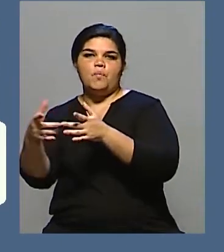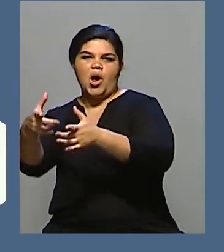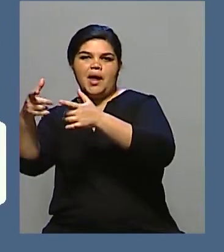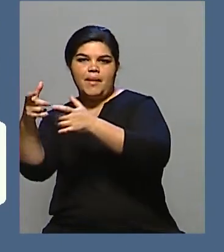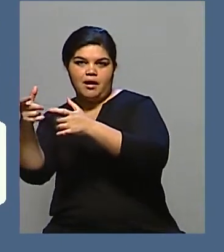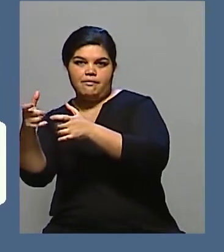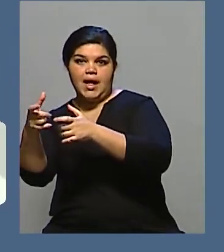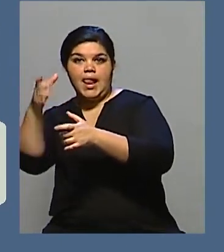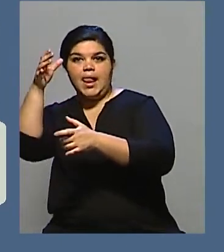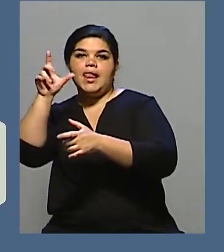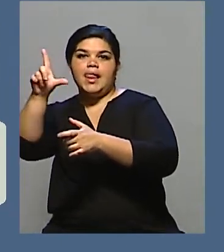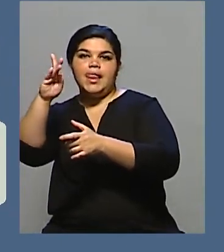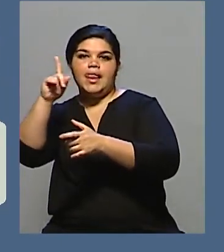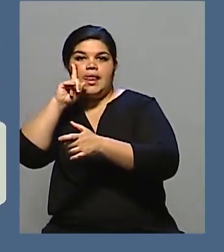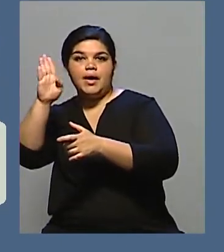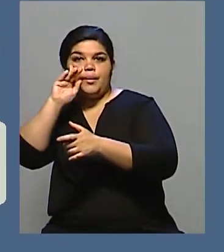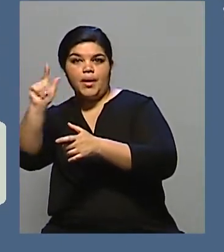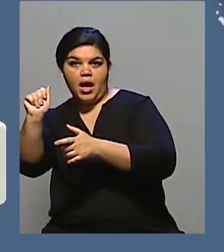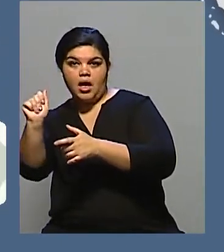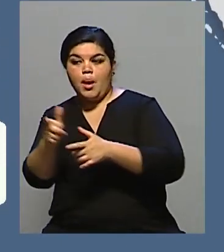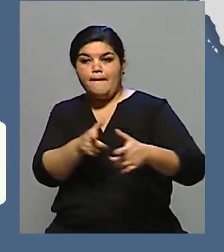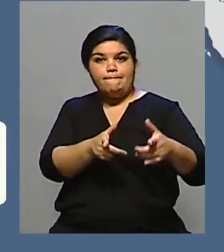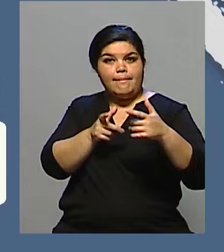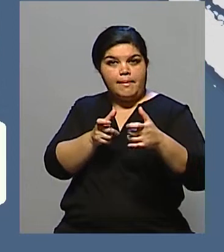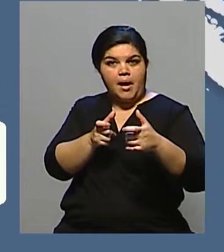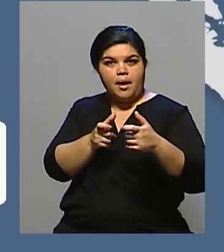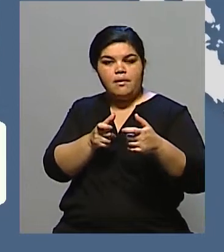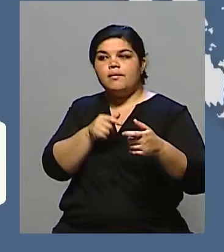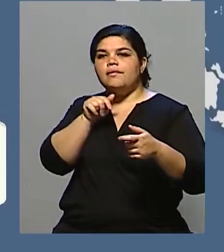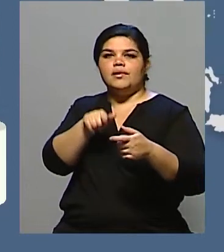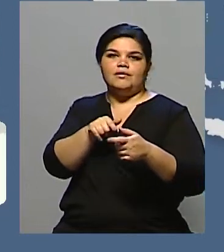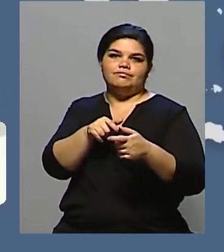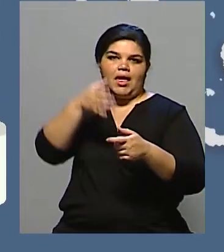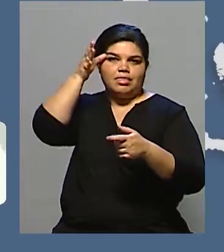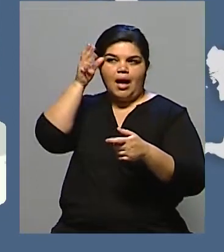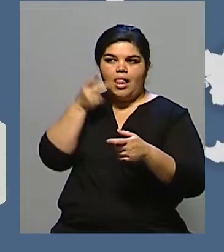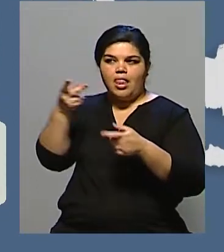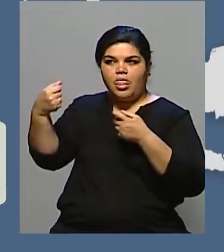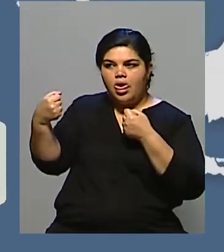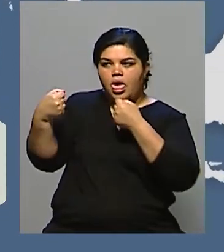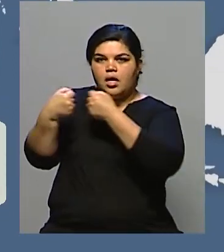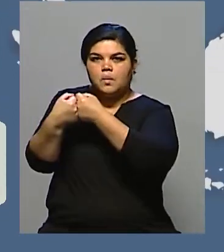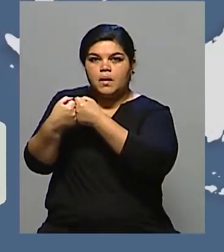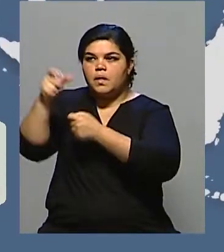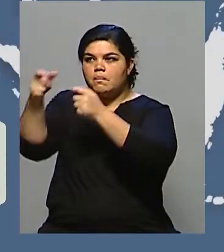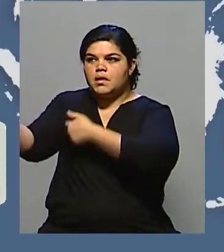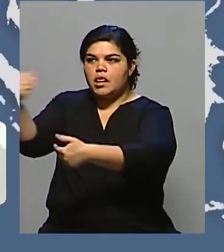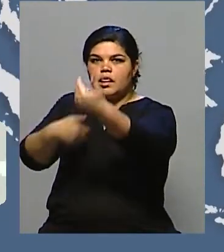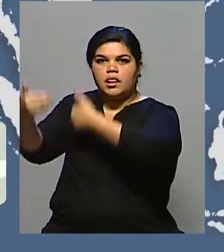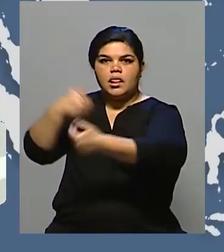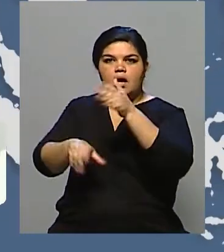mafias italianas. Yo he pasado un montón de tiempo en la isla de Lampedusa, así que conozco la situación bastante